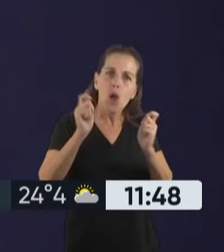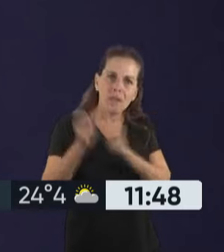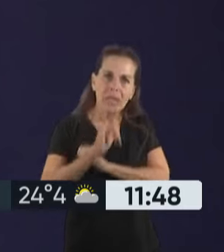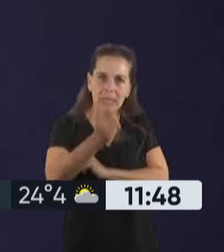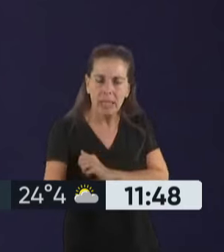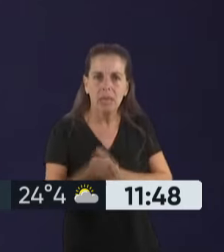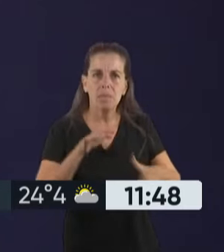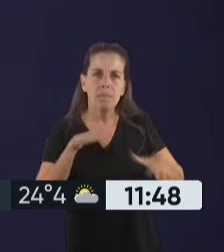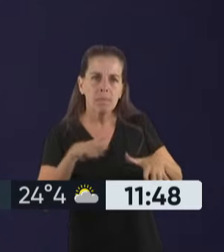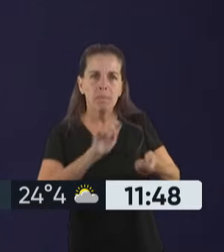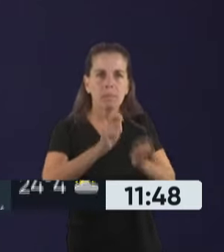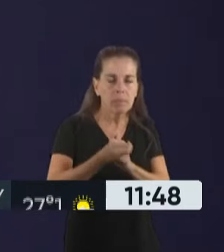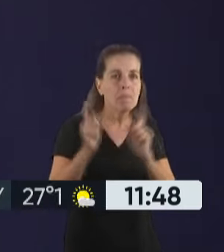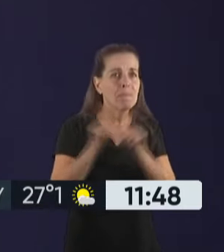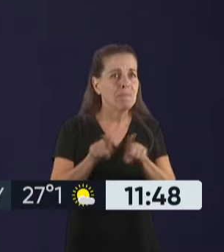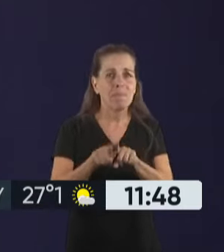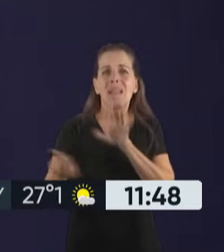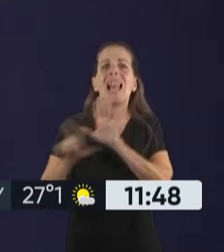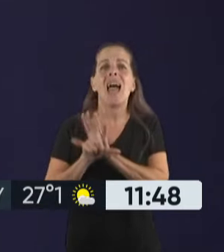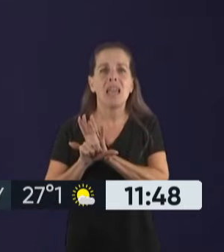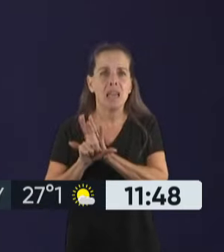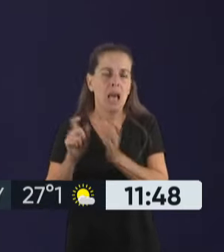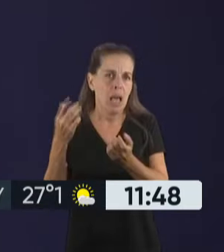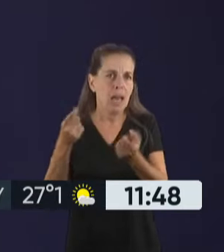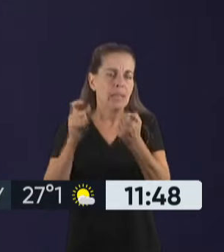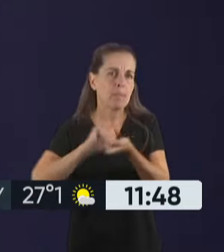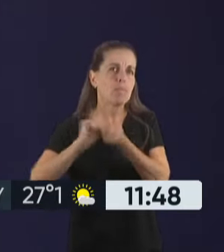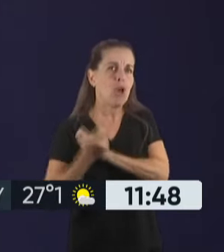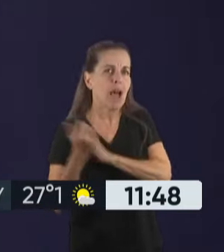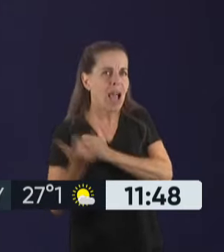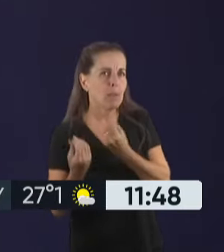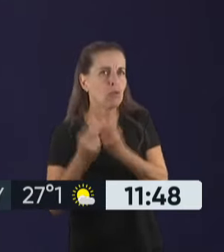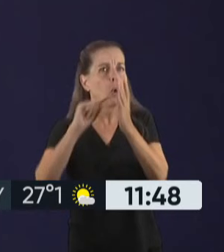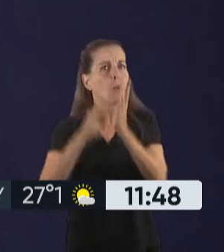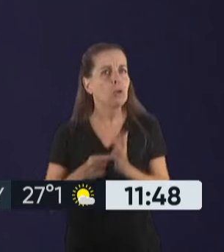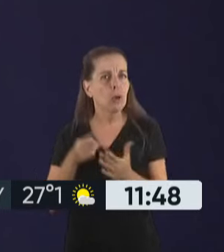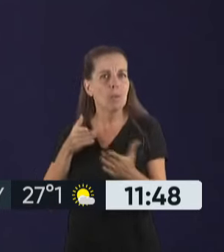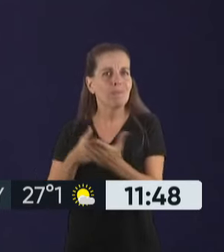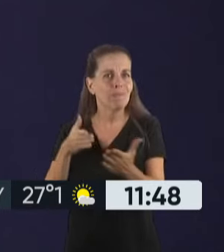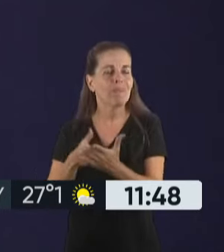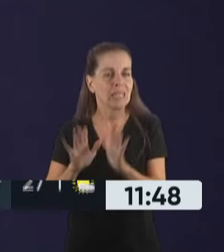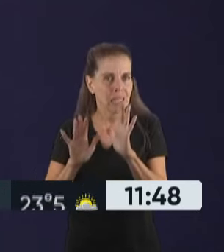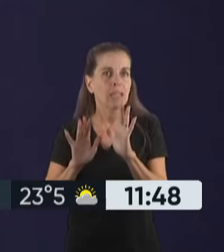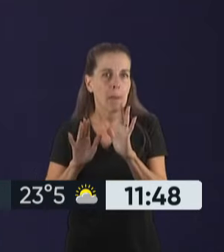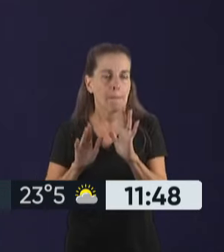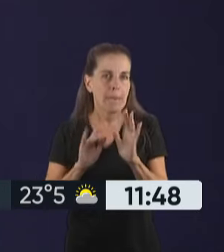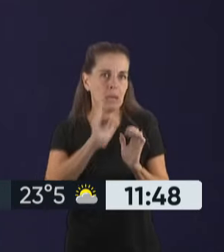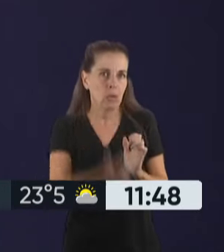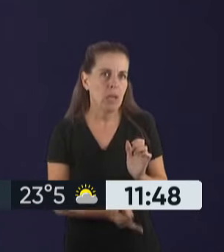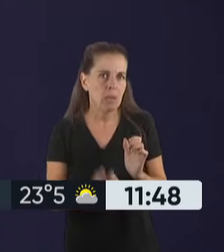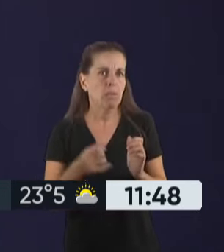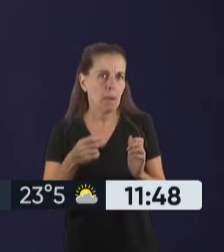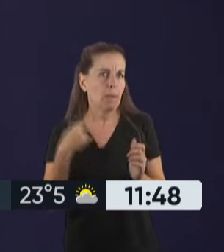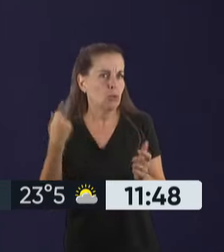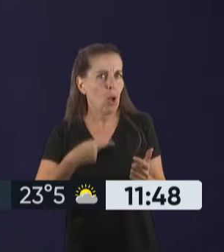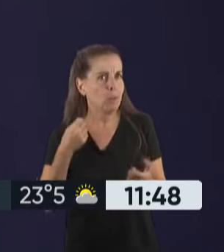modificaciones Incluso en la ley porque hay cuestiones que nos impiden hacer todo lo que nos gustaría pero claramente vamos a poner